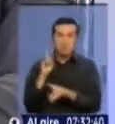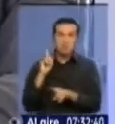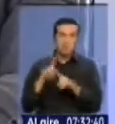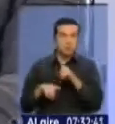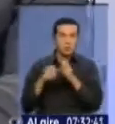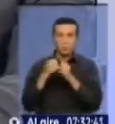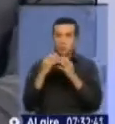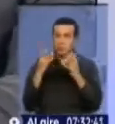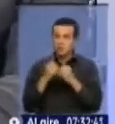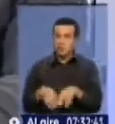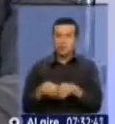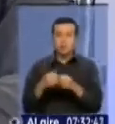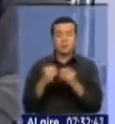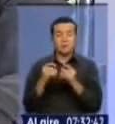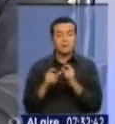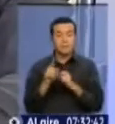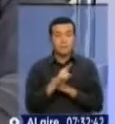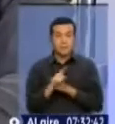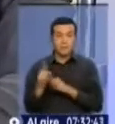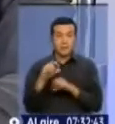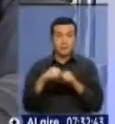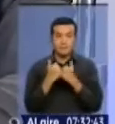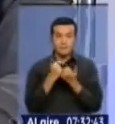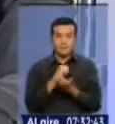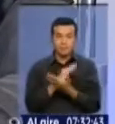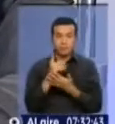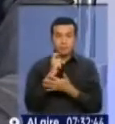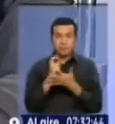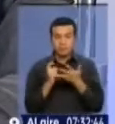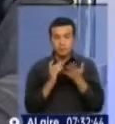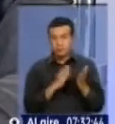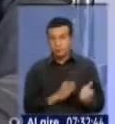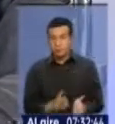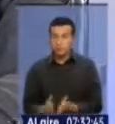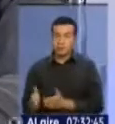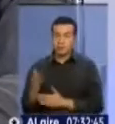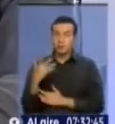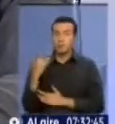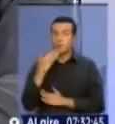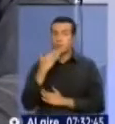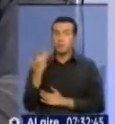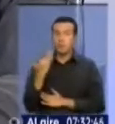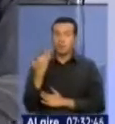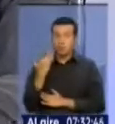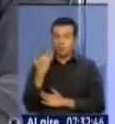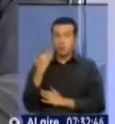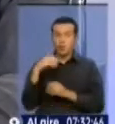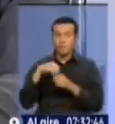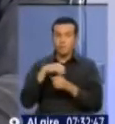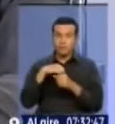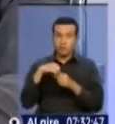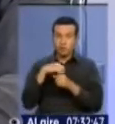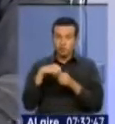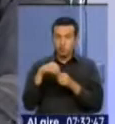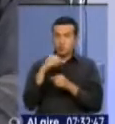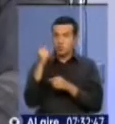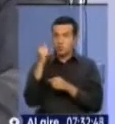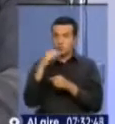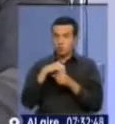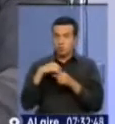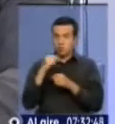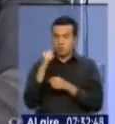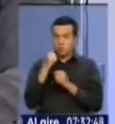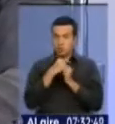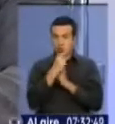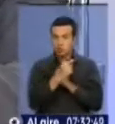financieras entonces para ellos a través de la simple nacional tenemos que crear una especie de fondo de garantía que permita que cada